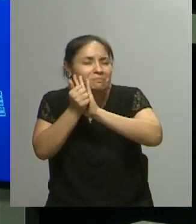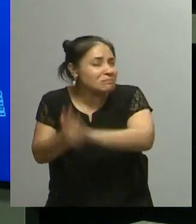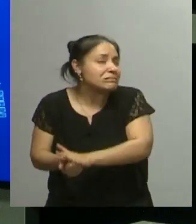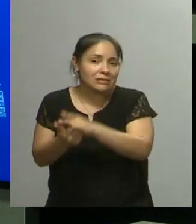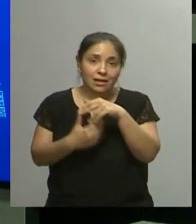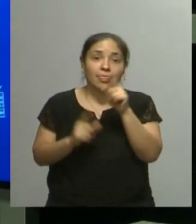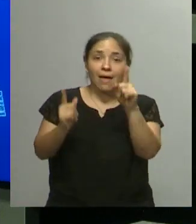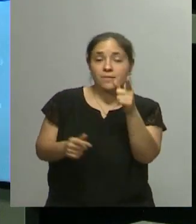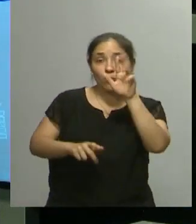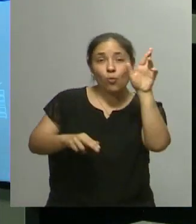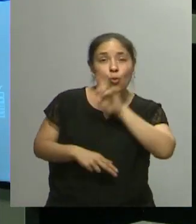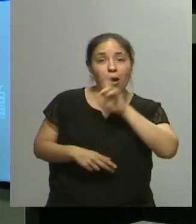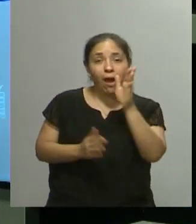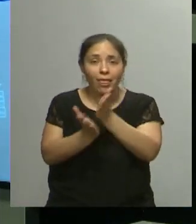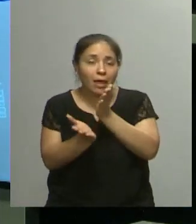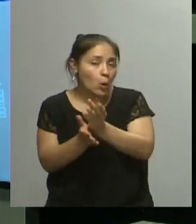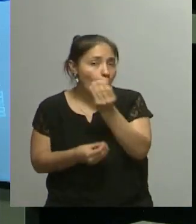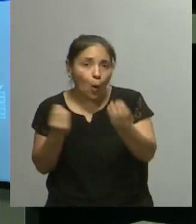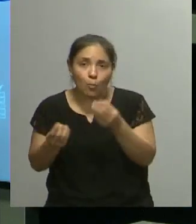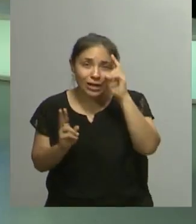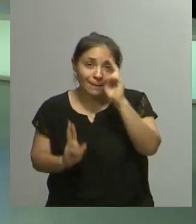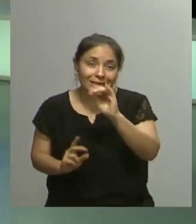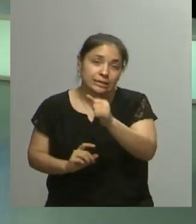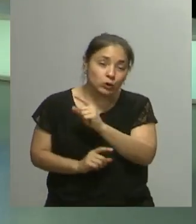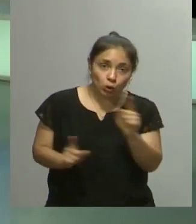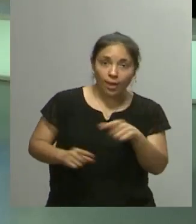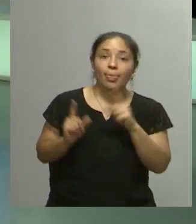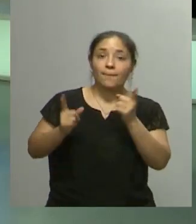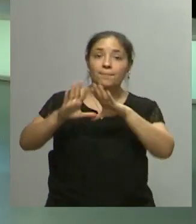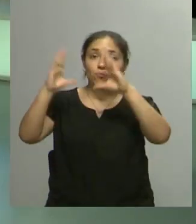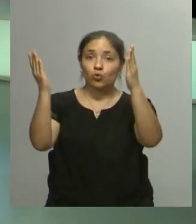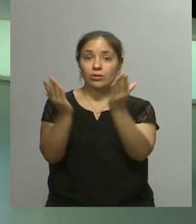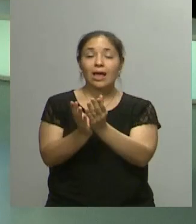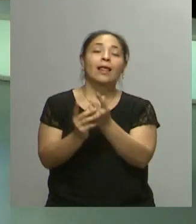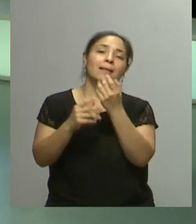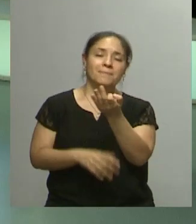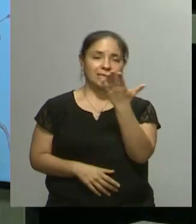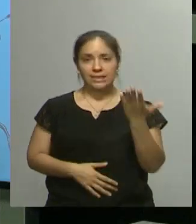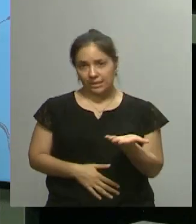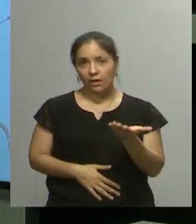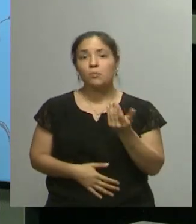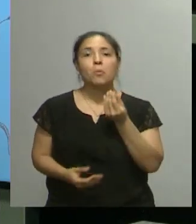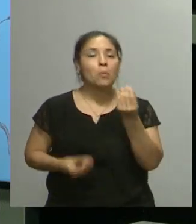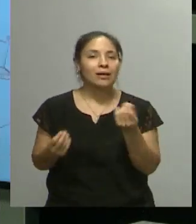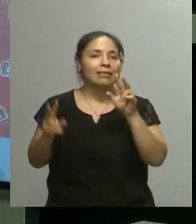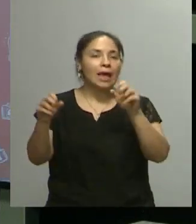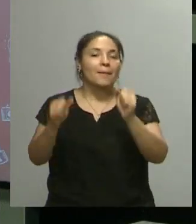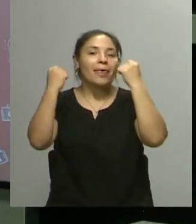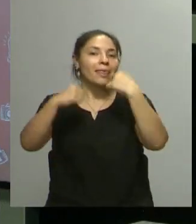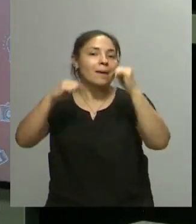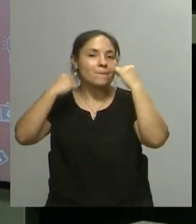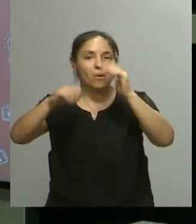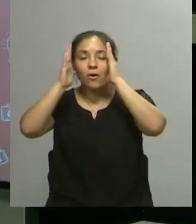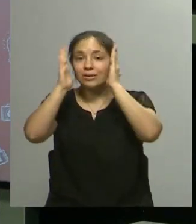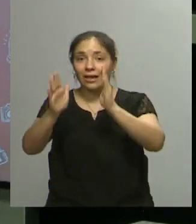mujeres, pero también hay que decir que el Mundial muestra una mirada mucho más particular, porque muestra lo estrictamente deportivo